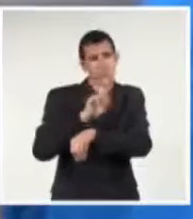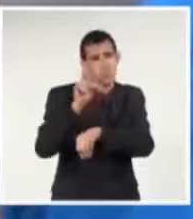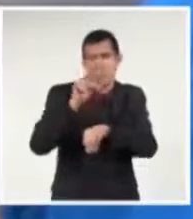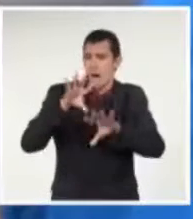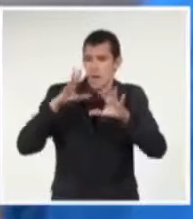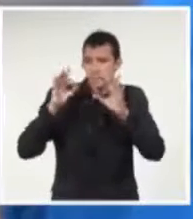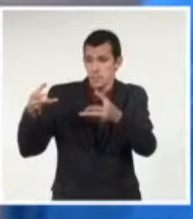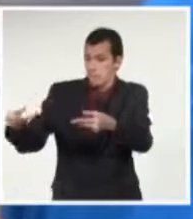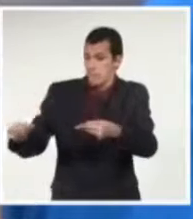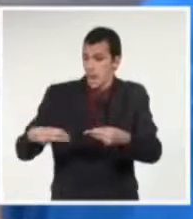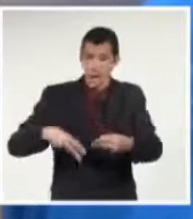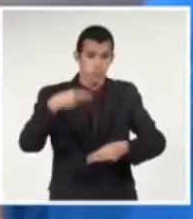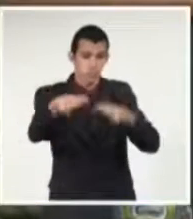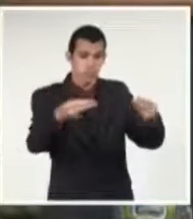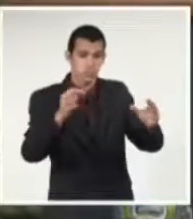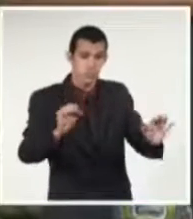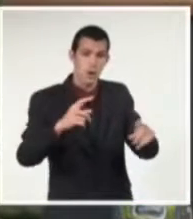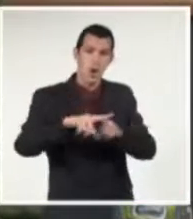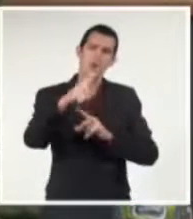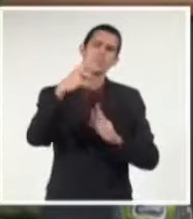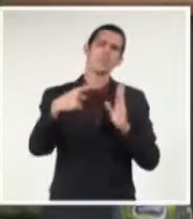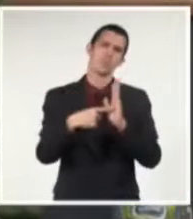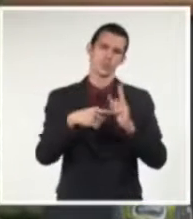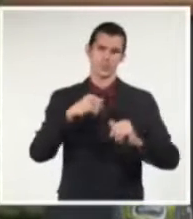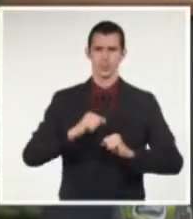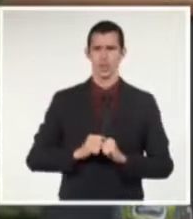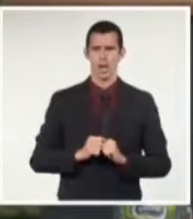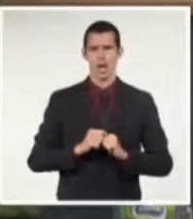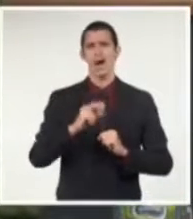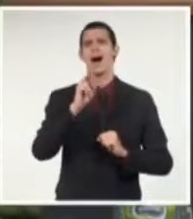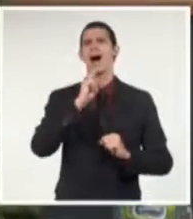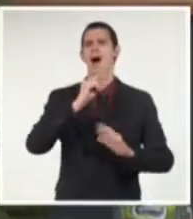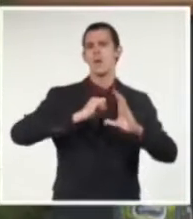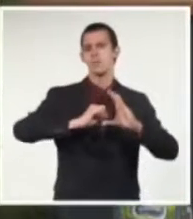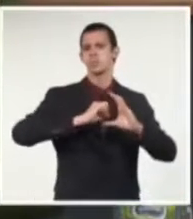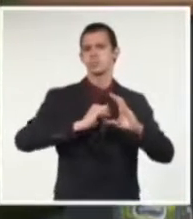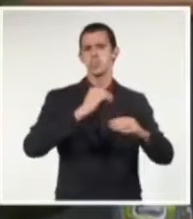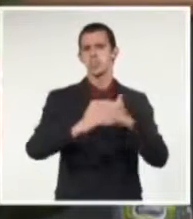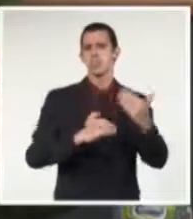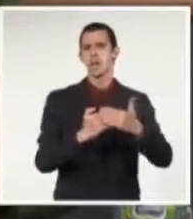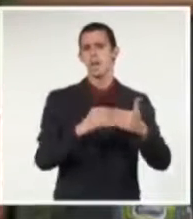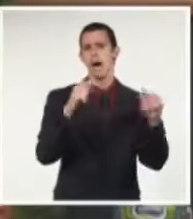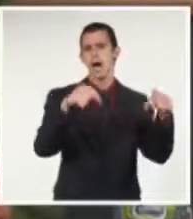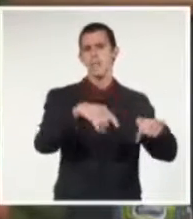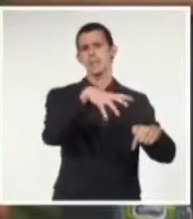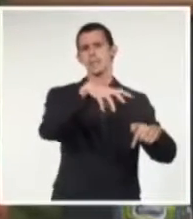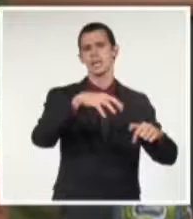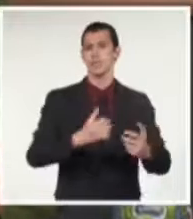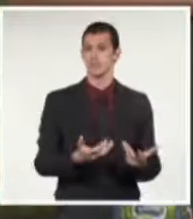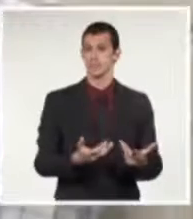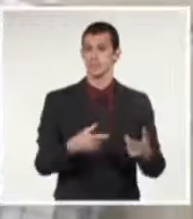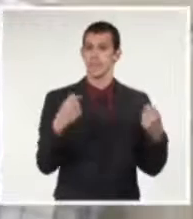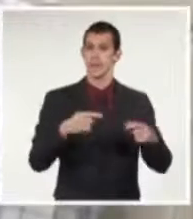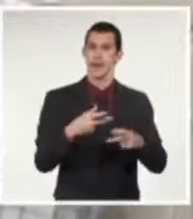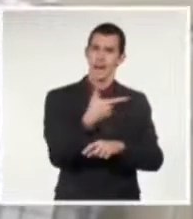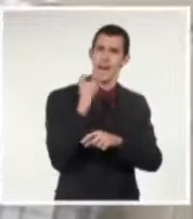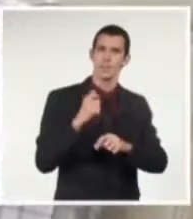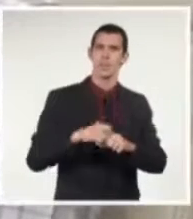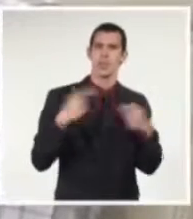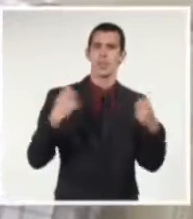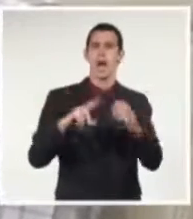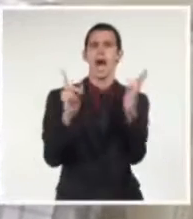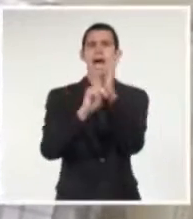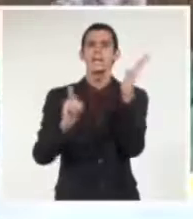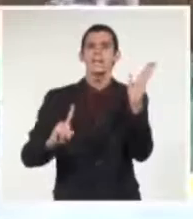el abasto de agua en Pinar del Río, convocó a trazar estrategias para que llegue cuanto antes el servicio eléctrico a los campos de pozos, a la vez que